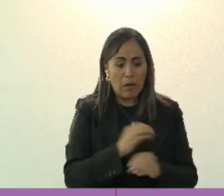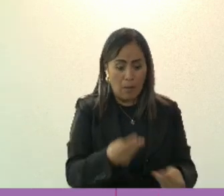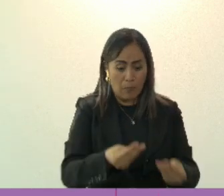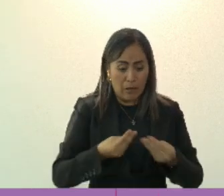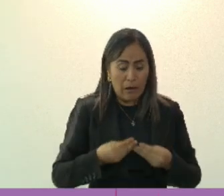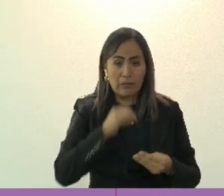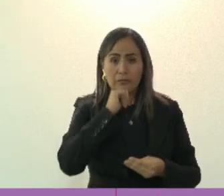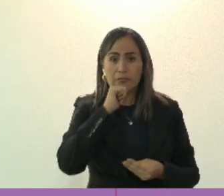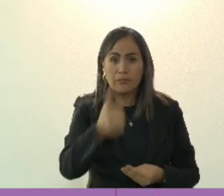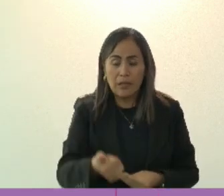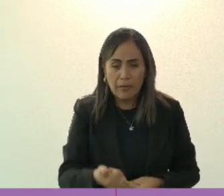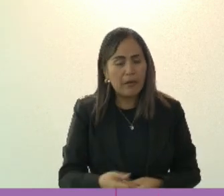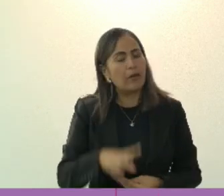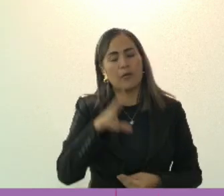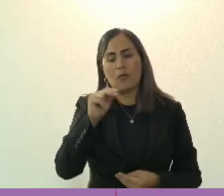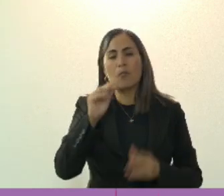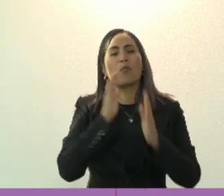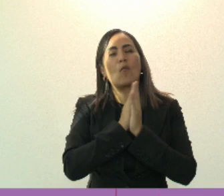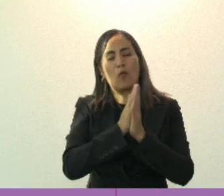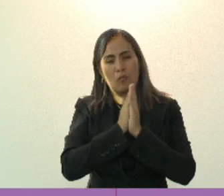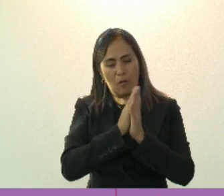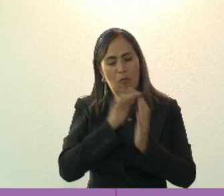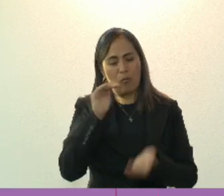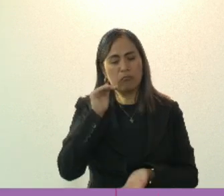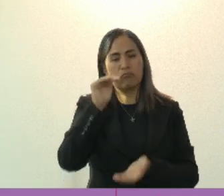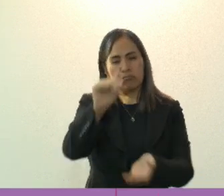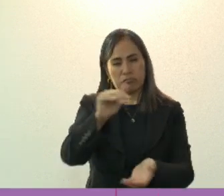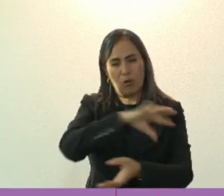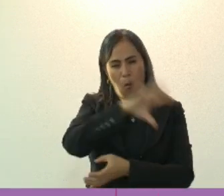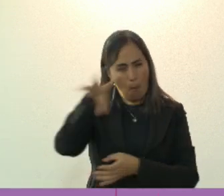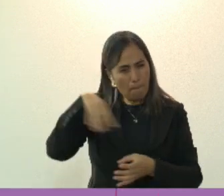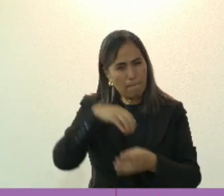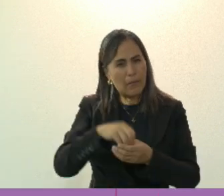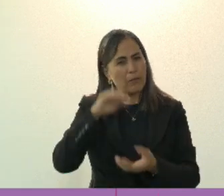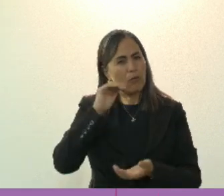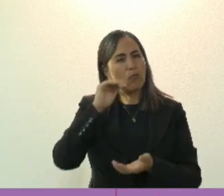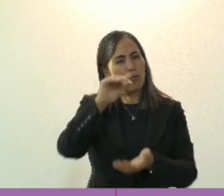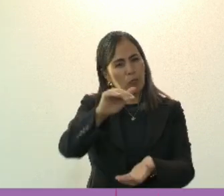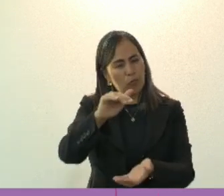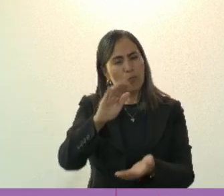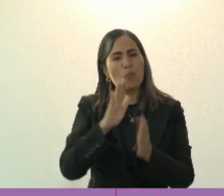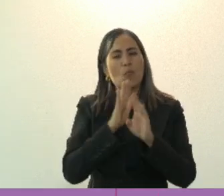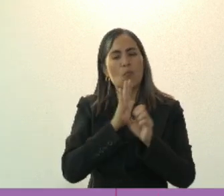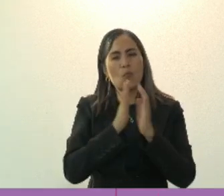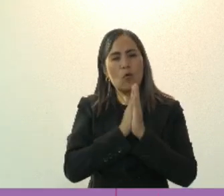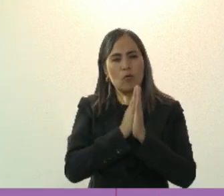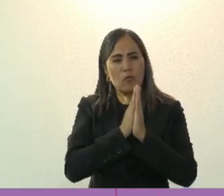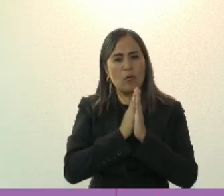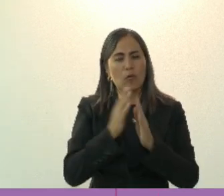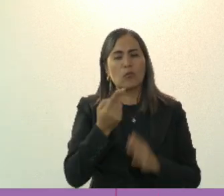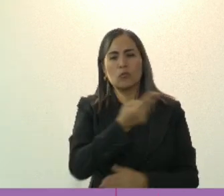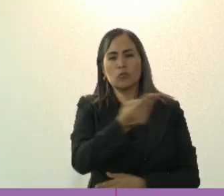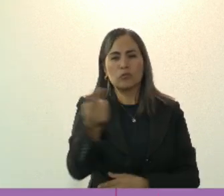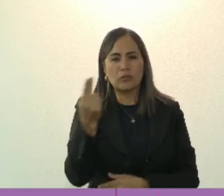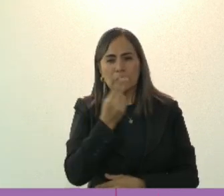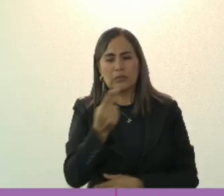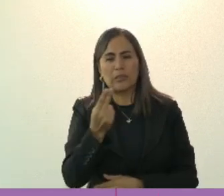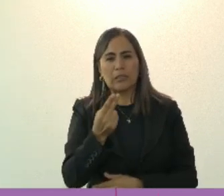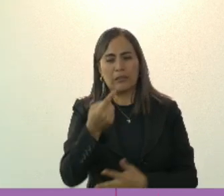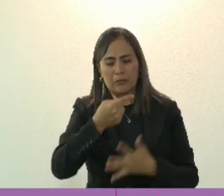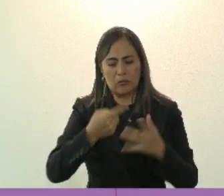que dejar todo. No es al revés, hay que dejar todo, porque en esa medida estoy blindando mi